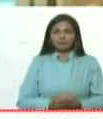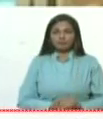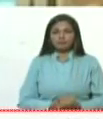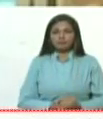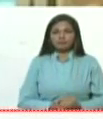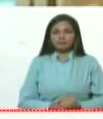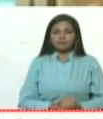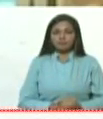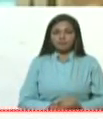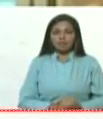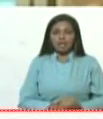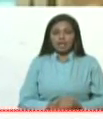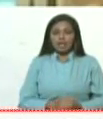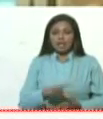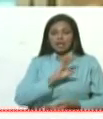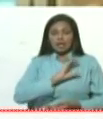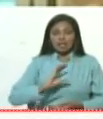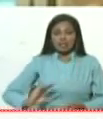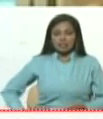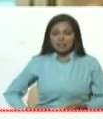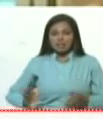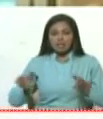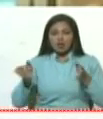cristiano de palabra,